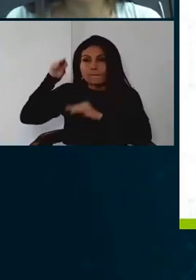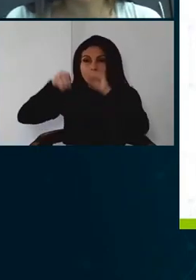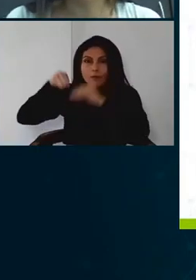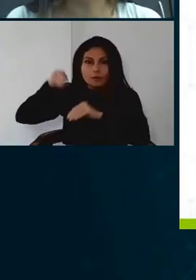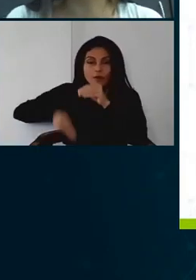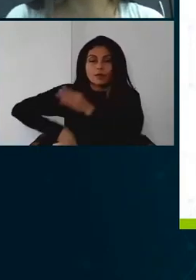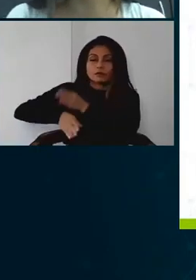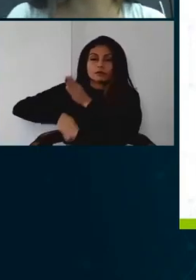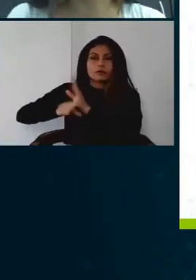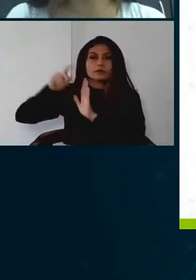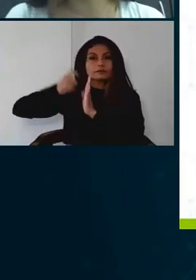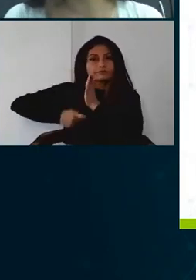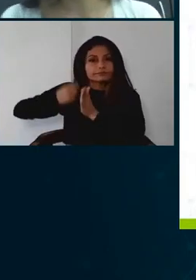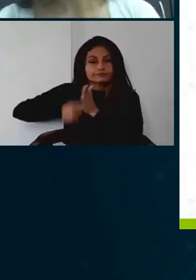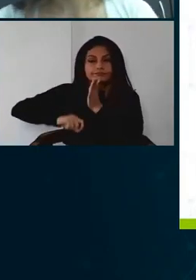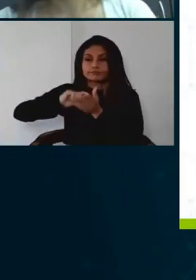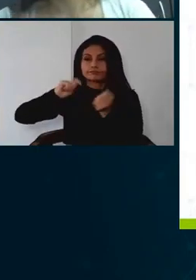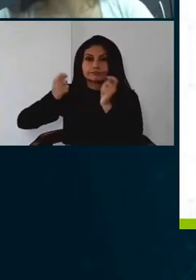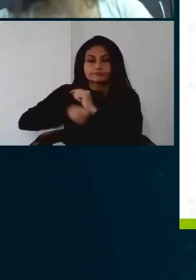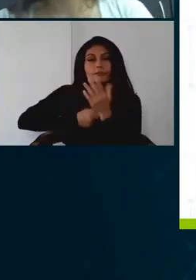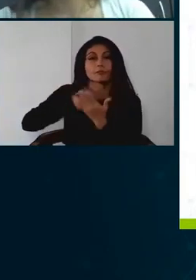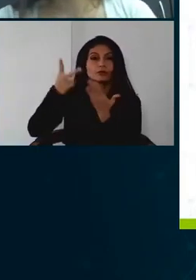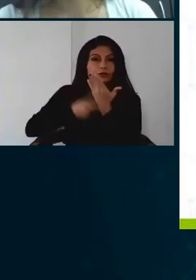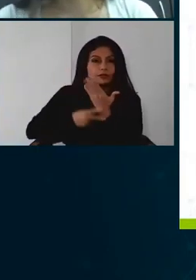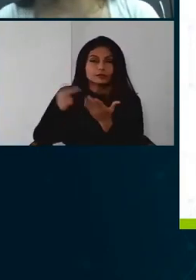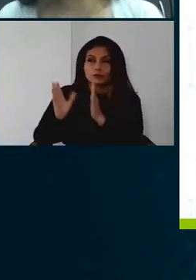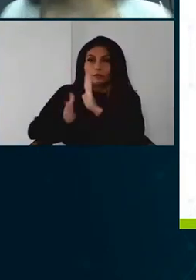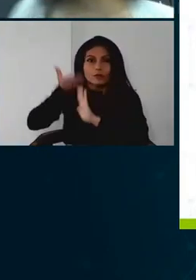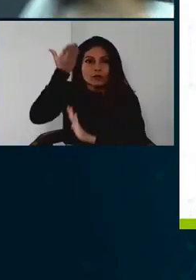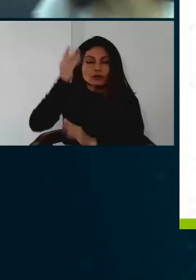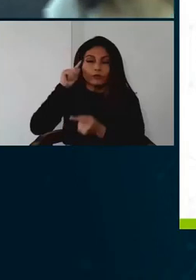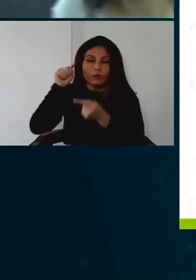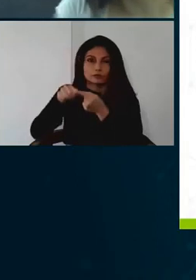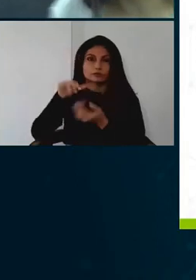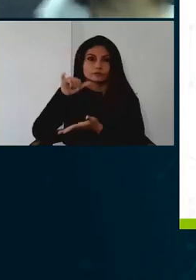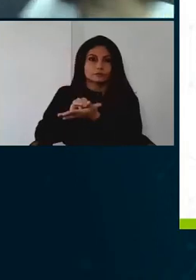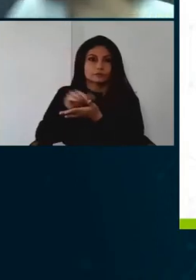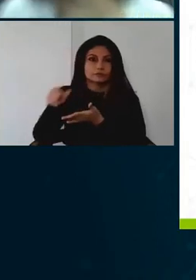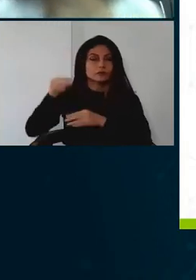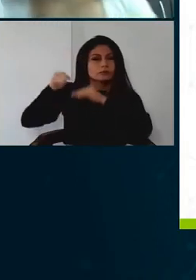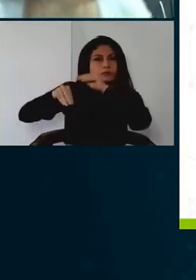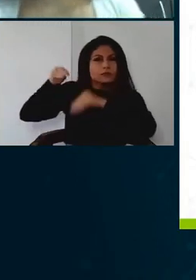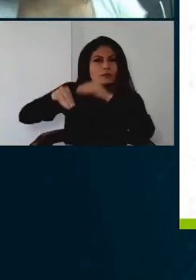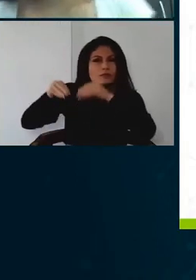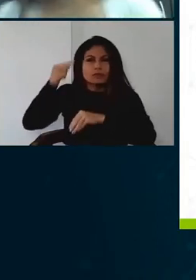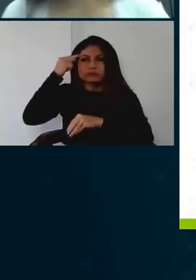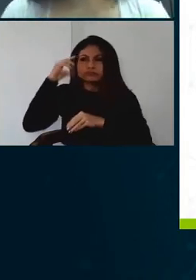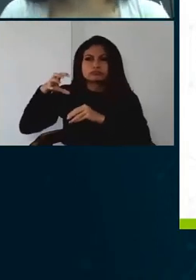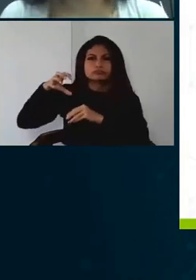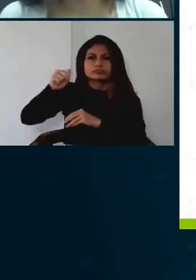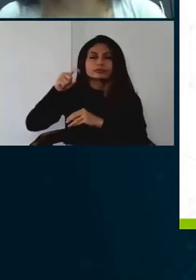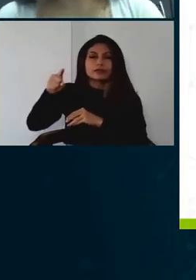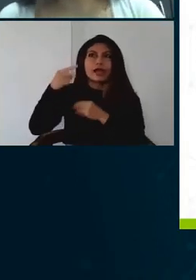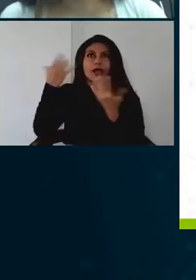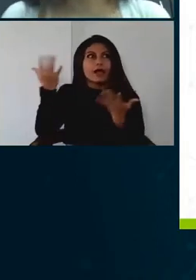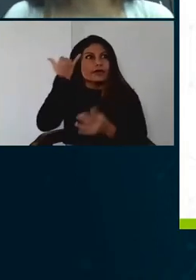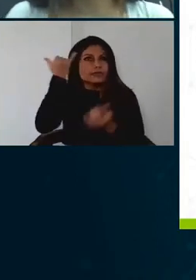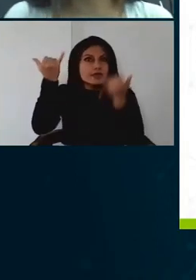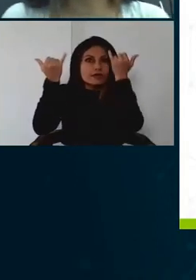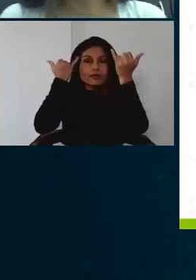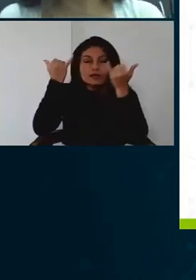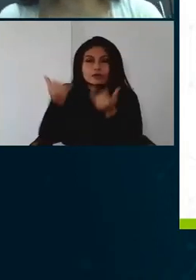seguimos mejorando nuestro proyecto, seguimos encontrando nuevas cosas,